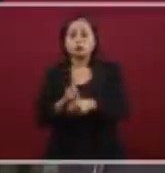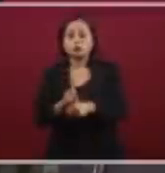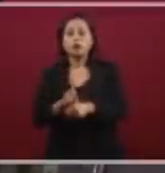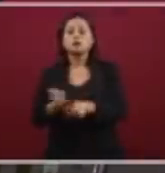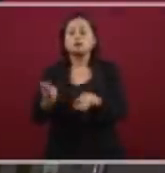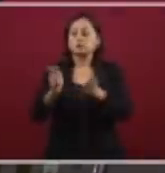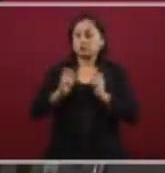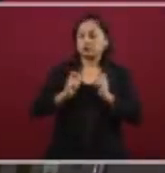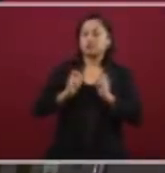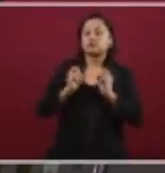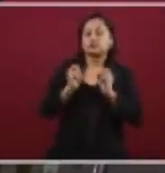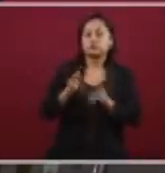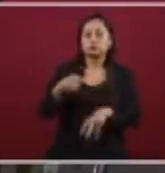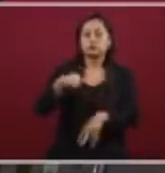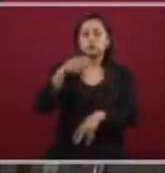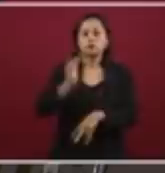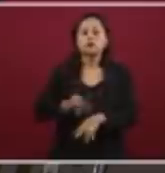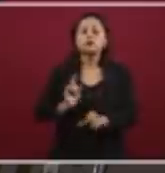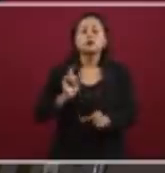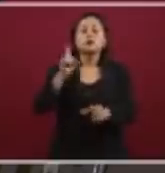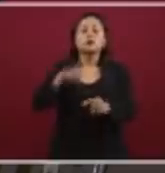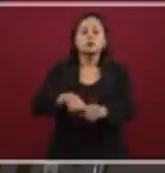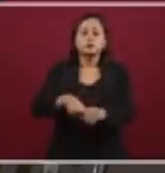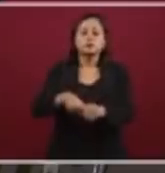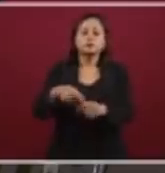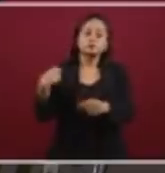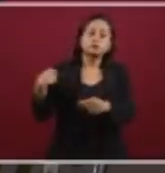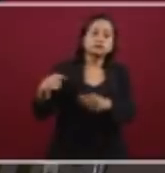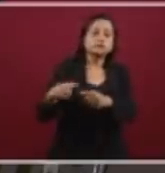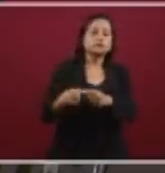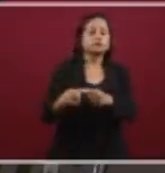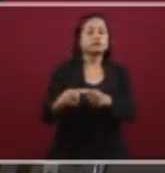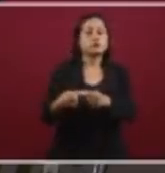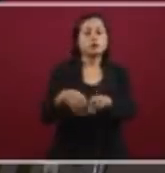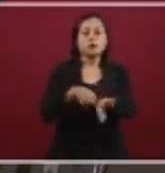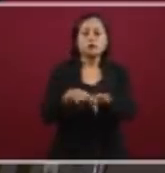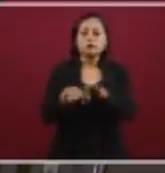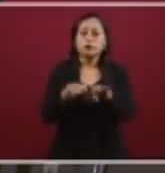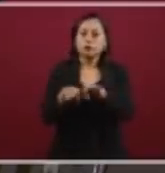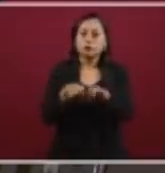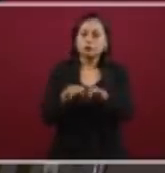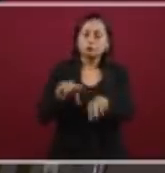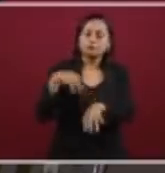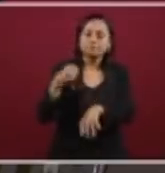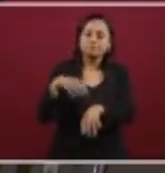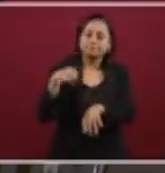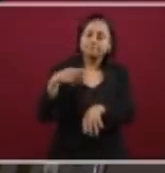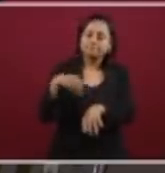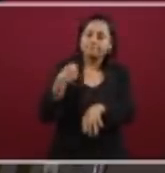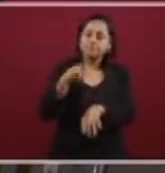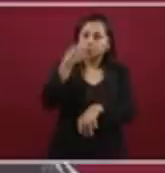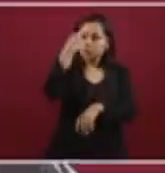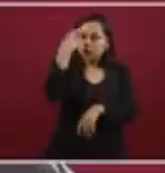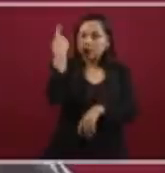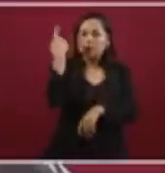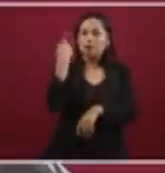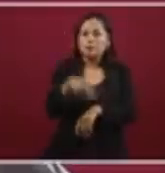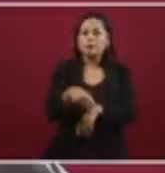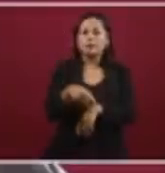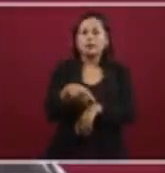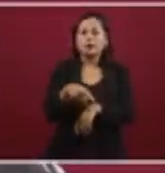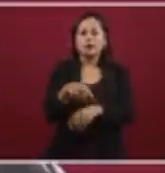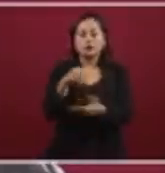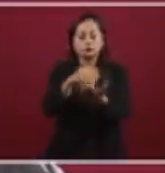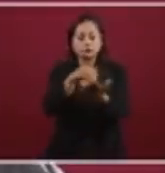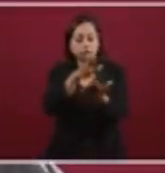y a partir de ese día hemos venido trabajando fuertemente para poner una serie de cuestiones claras